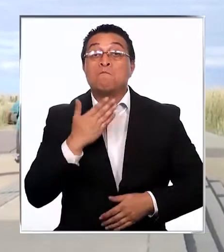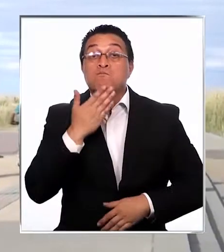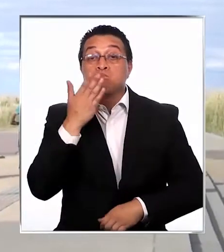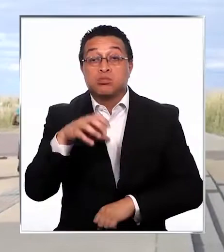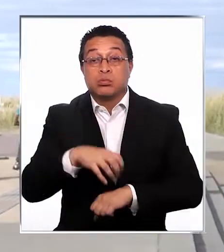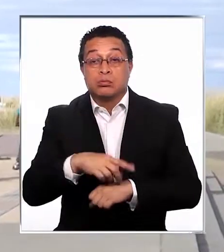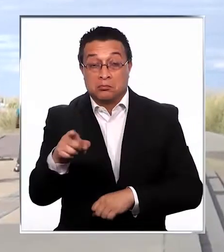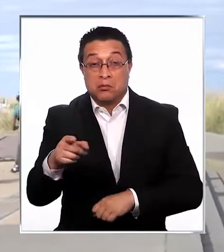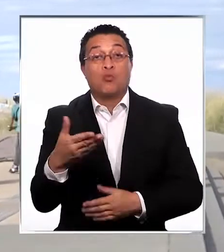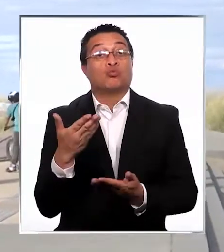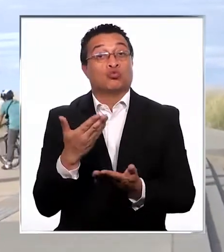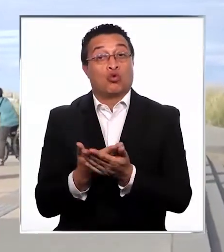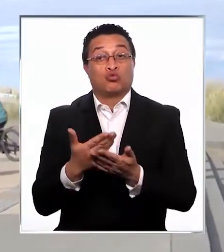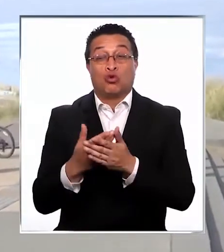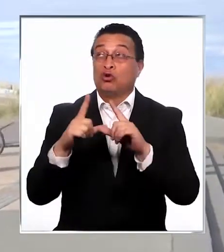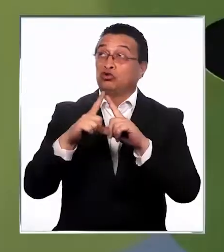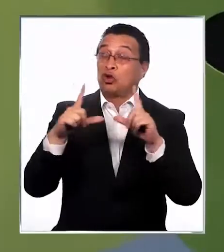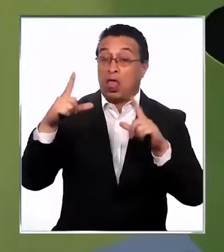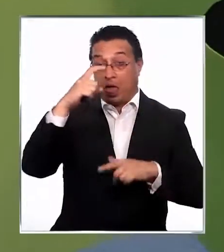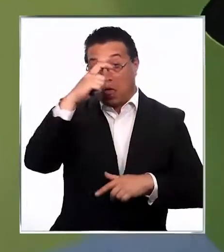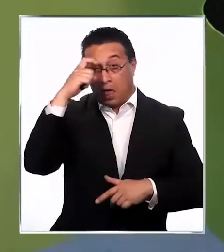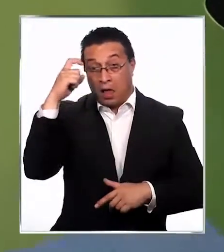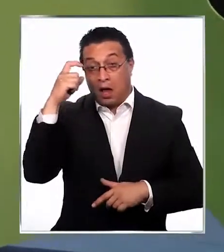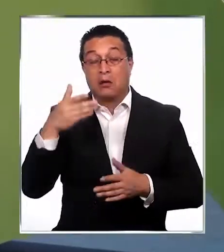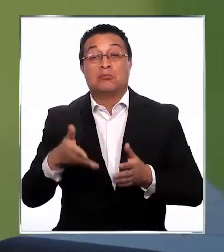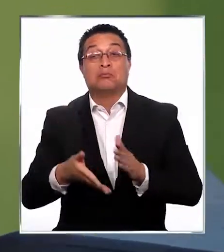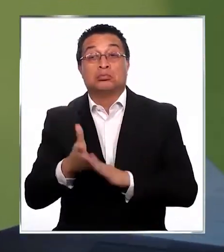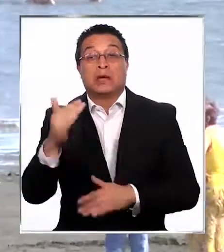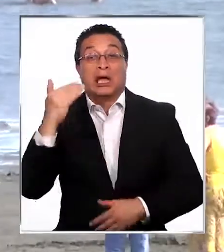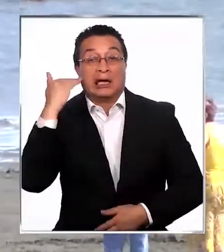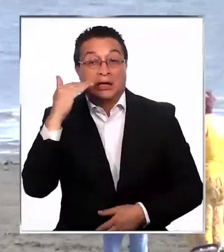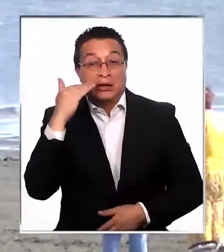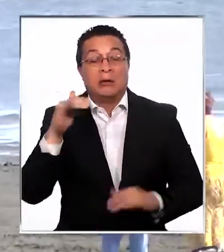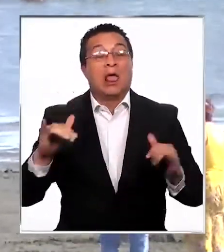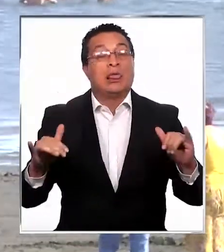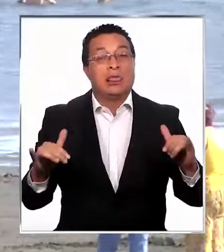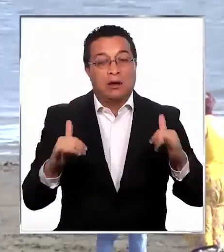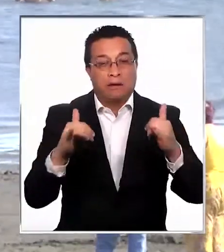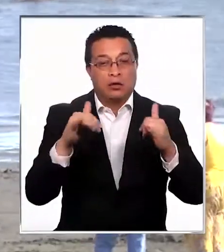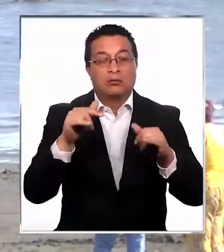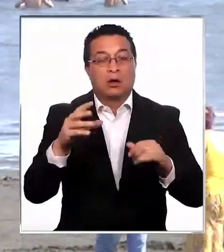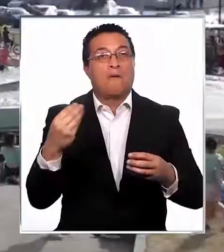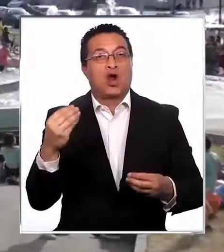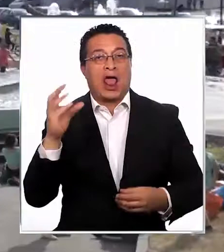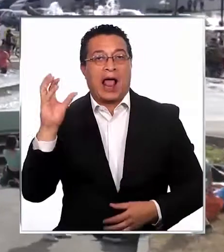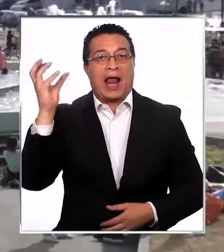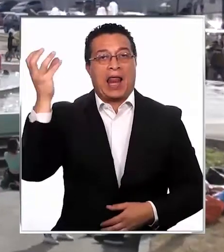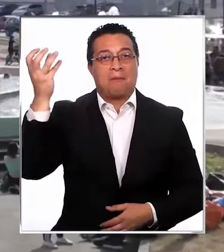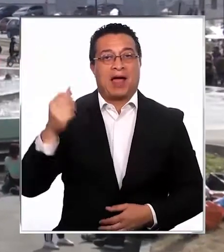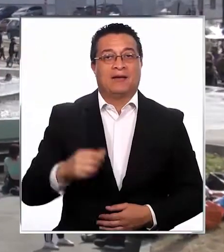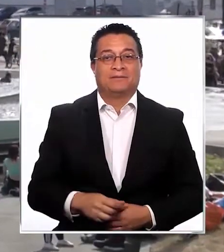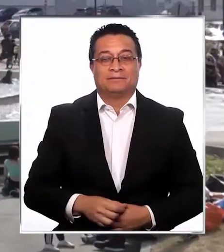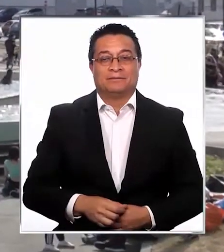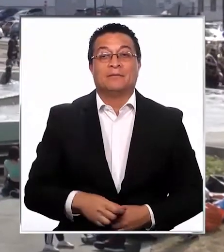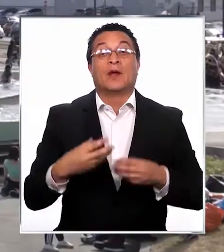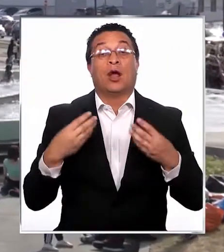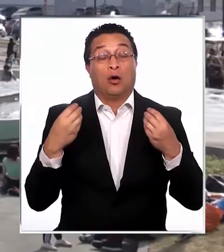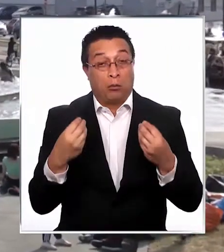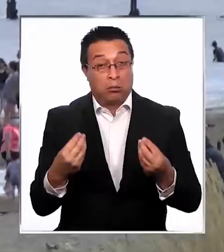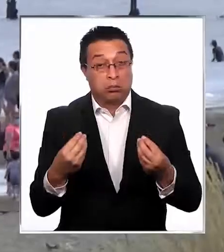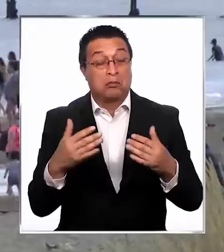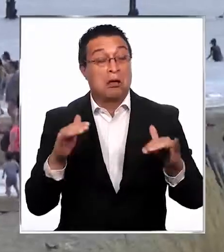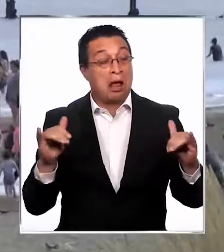punta arenas han aprovechado estos días soleados y calurosos para salir con los niños y disfrutar del buen clima bastante